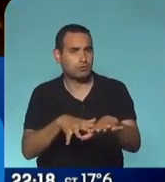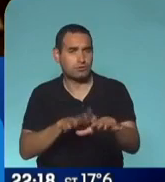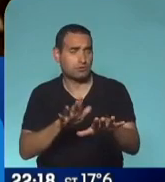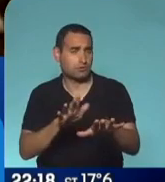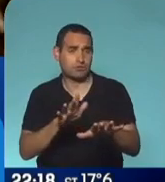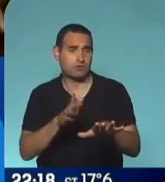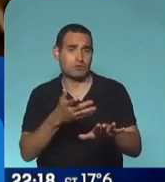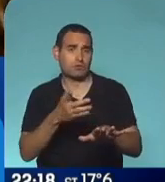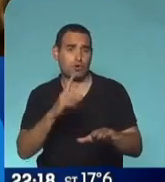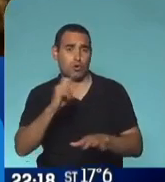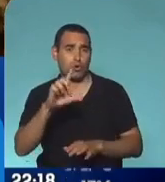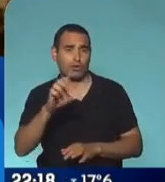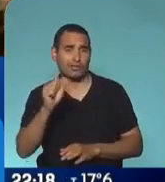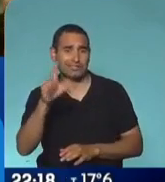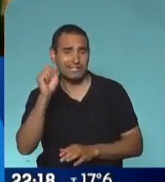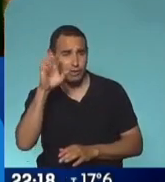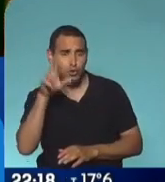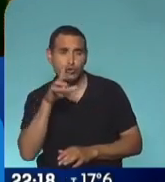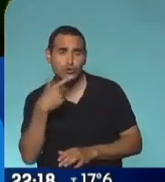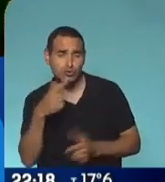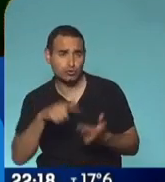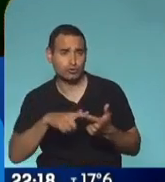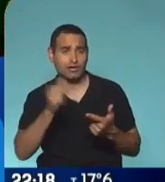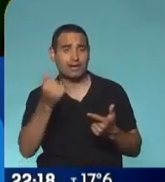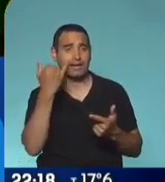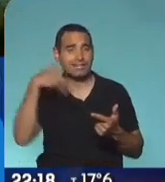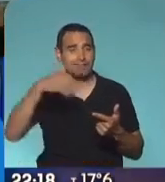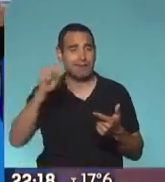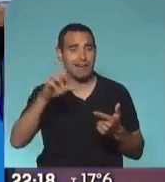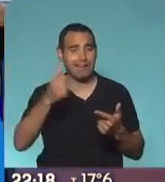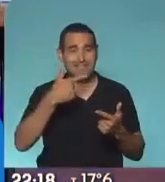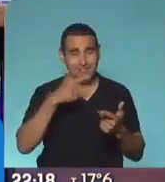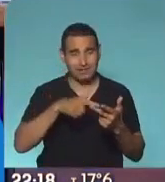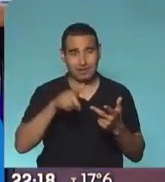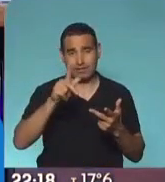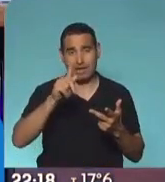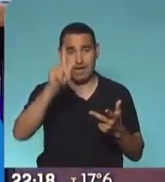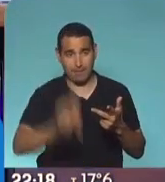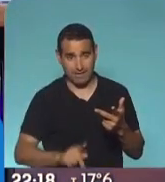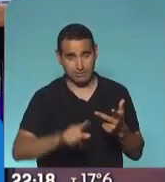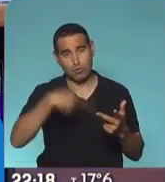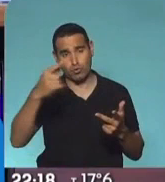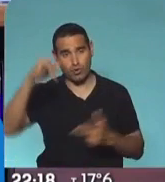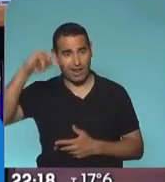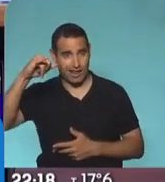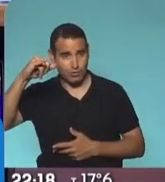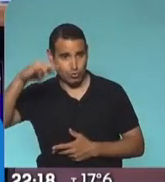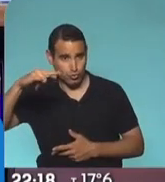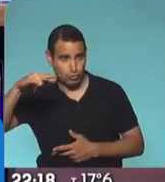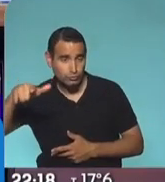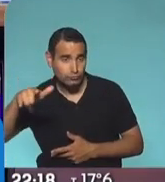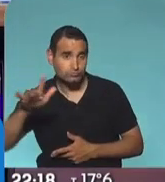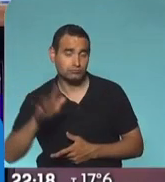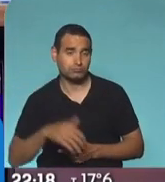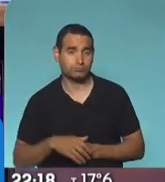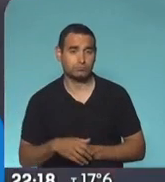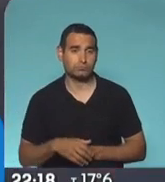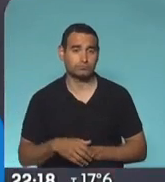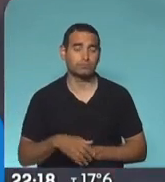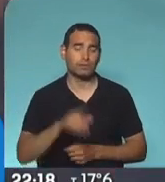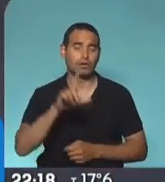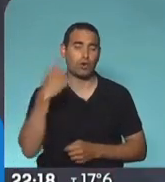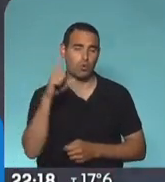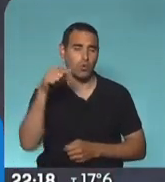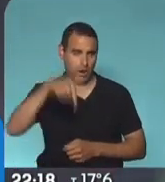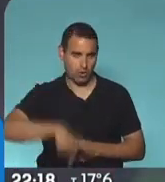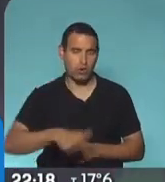Federación Cocalera, Aymaras, En La Paz y El Alto, ¿no? Lula lo culpa a Evo. Bueno, exactamente, eso dijo Lula hoy